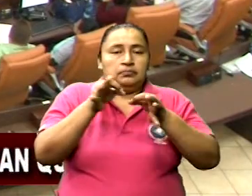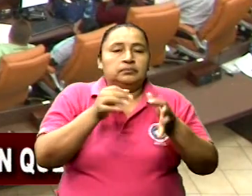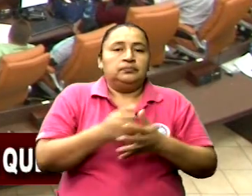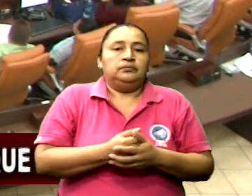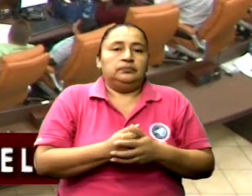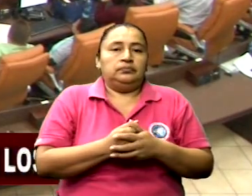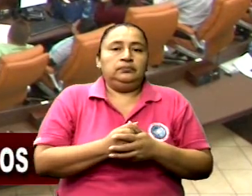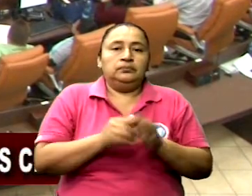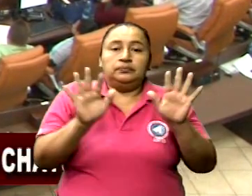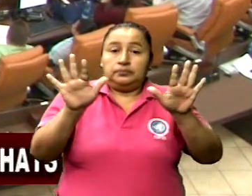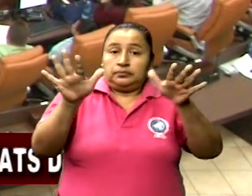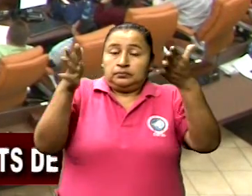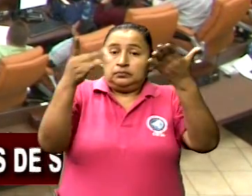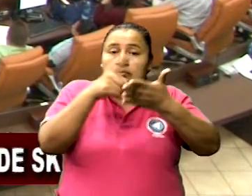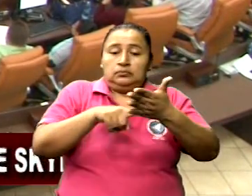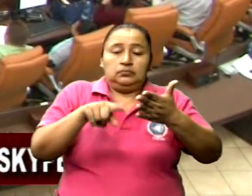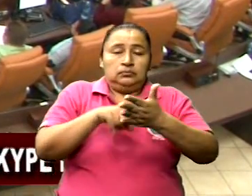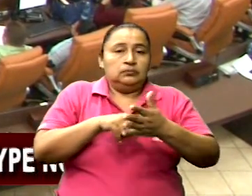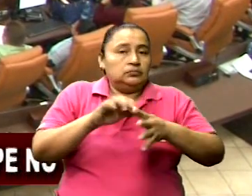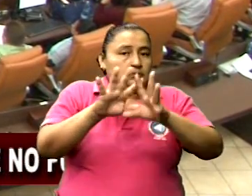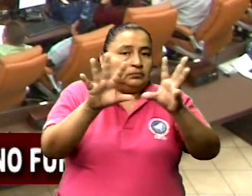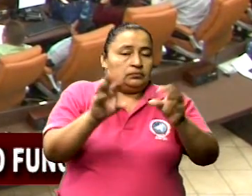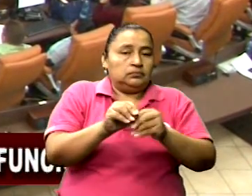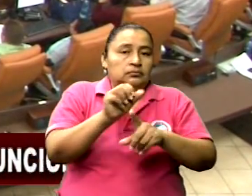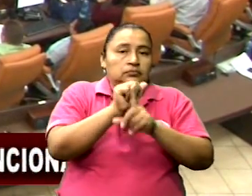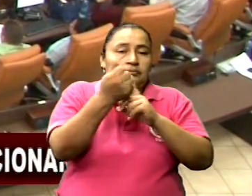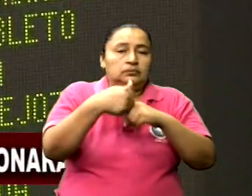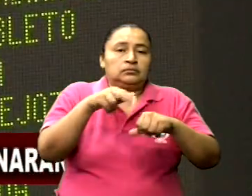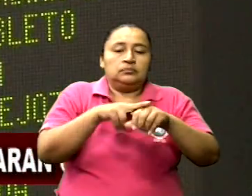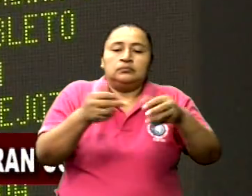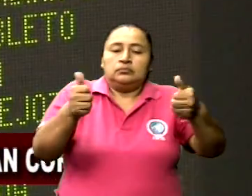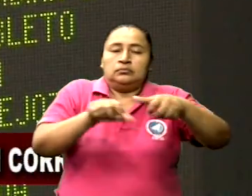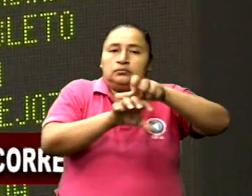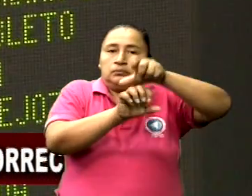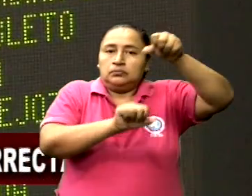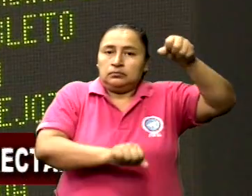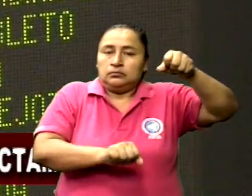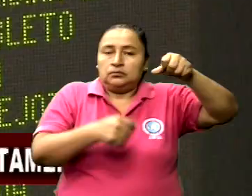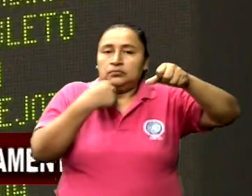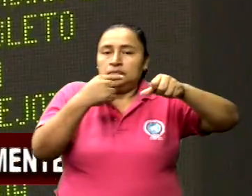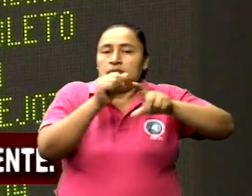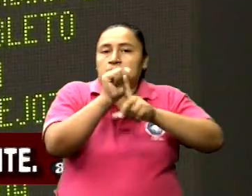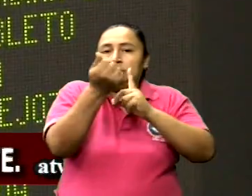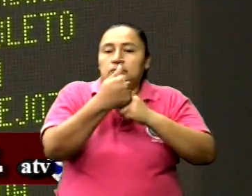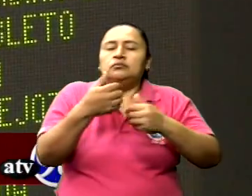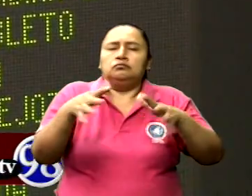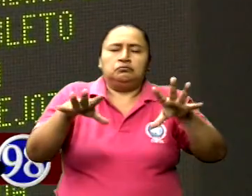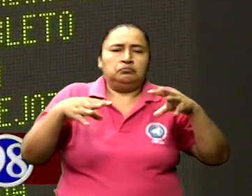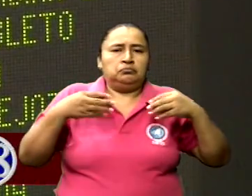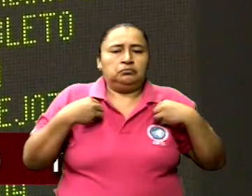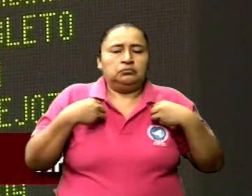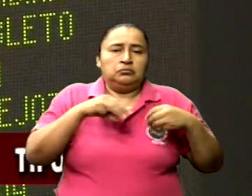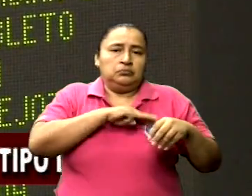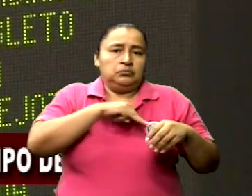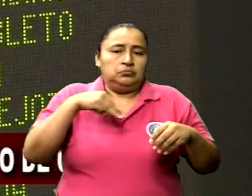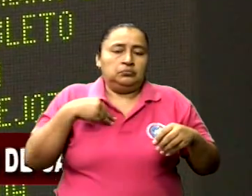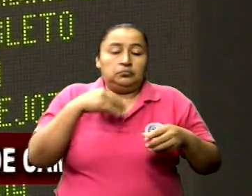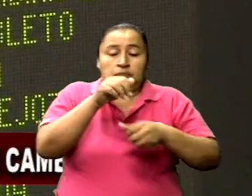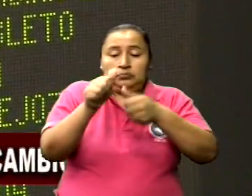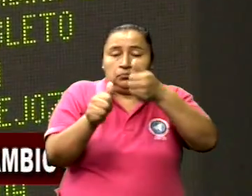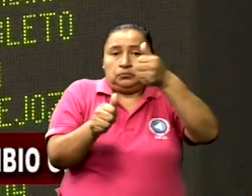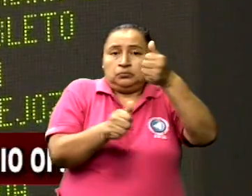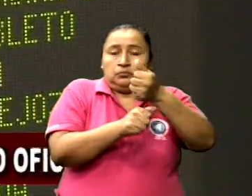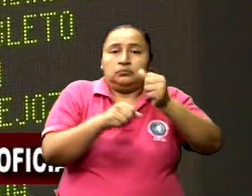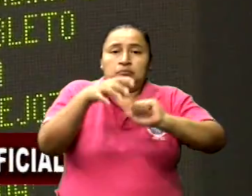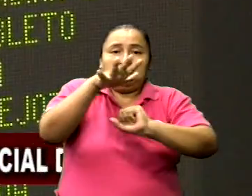Con mayoría de votos, el Pleno de la Asamblea Nacional aprobó un decreto legislativo en el que se ratifica a miembros y suplentes de